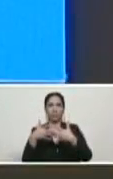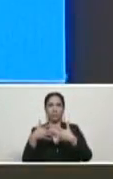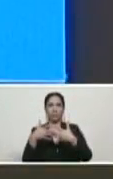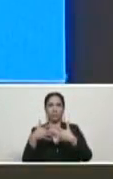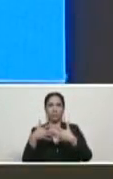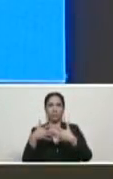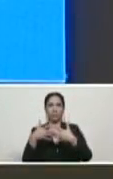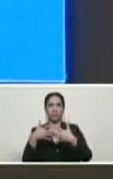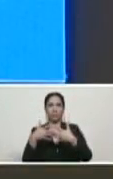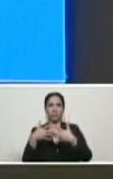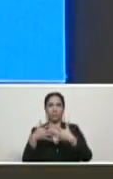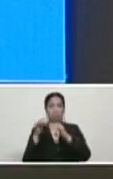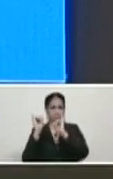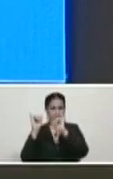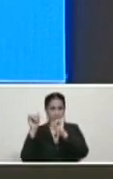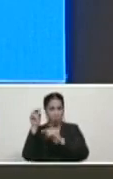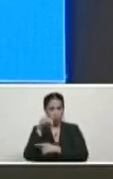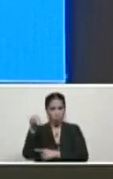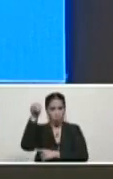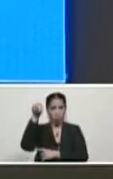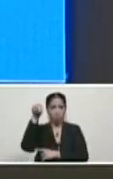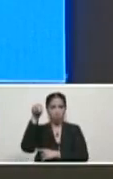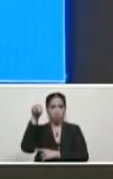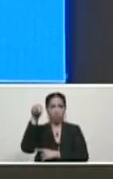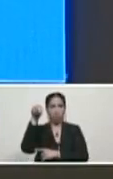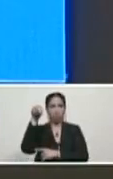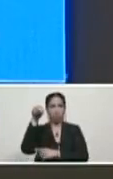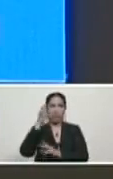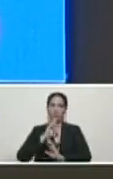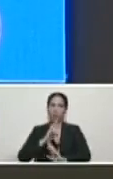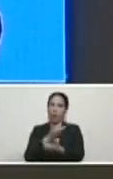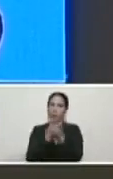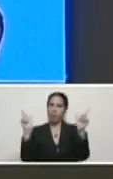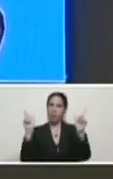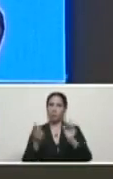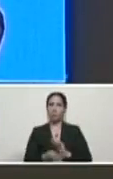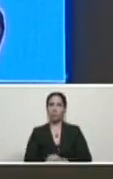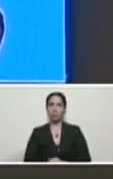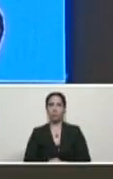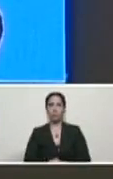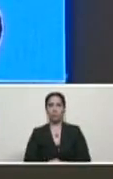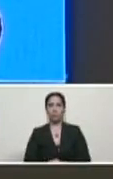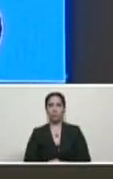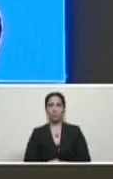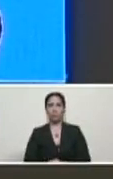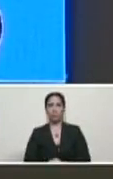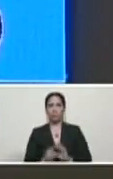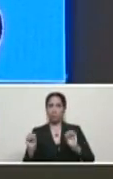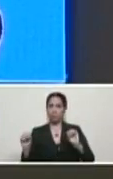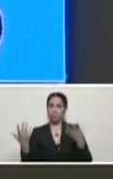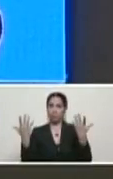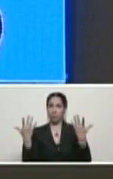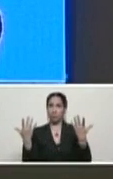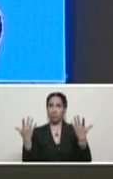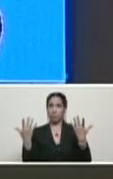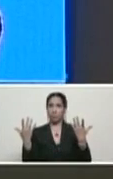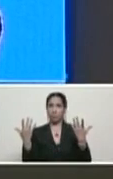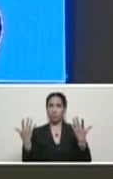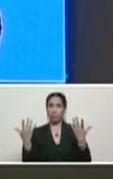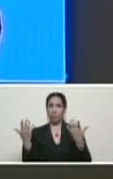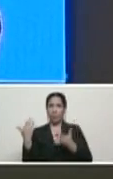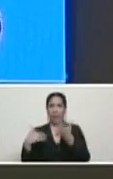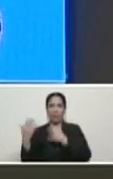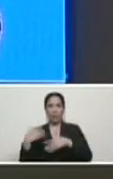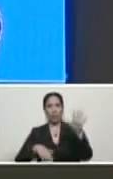aquí en el norte, como resultado de la liberación, de la emancipación de las antiguas 13